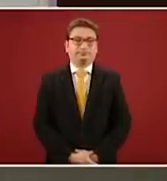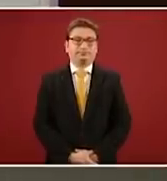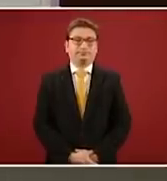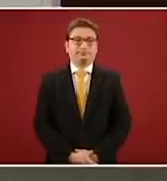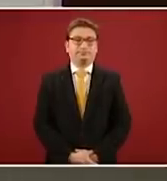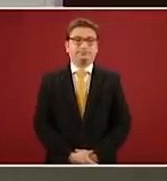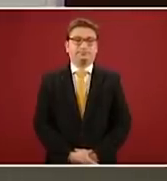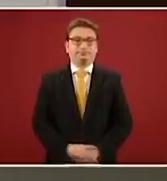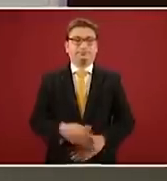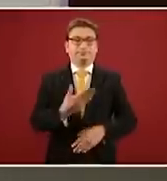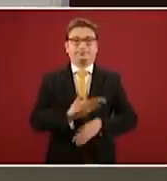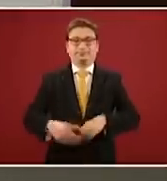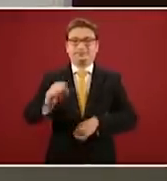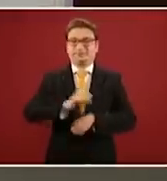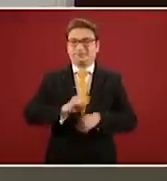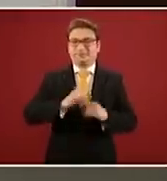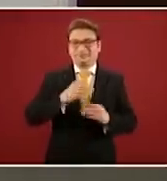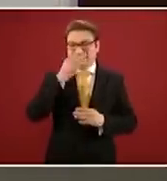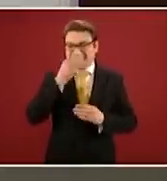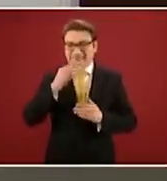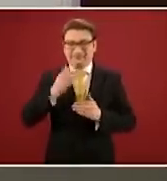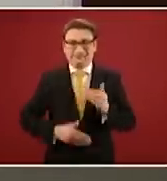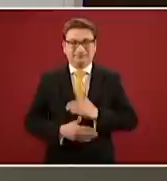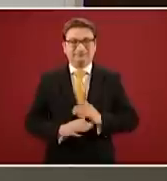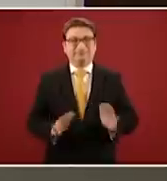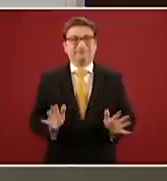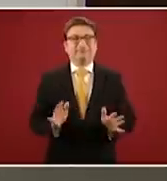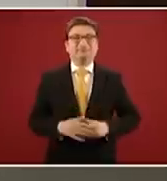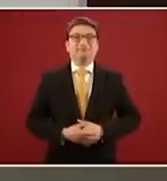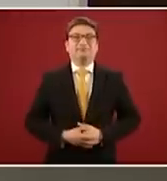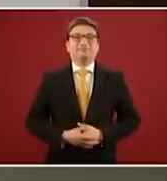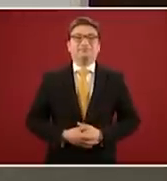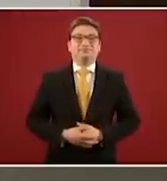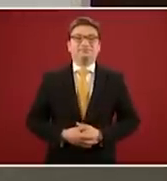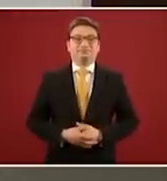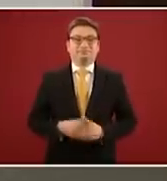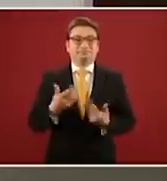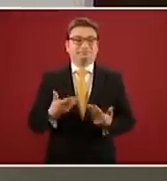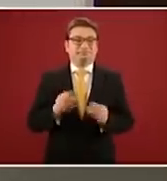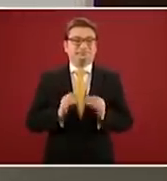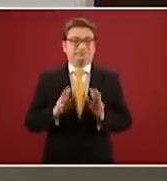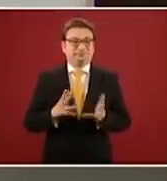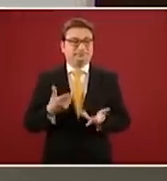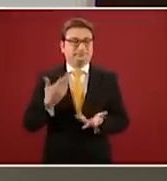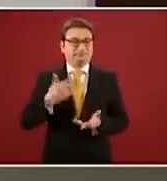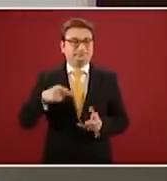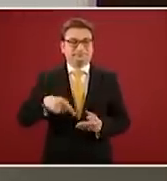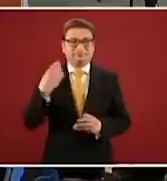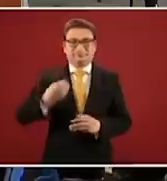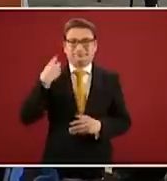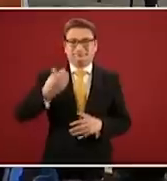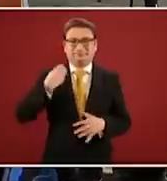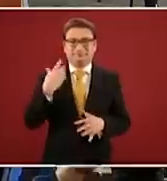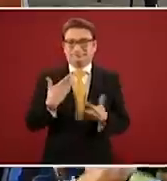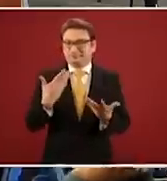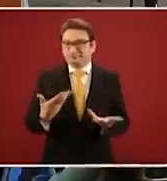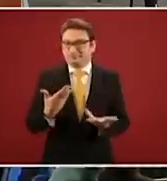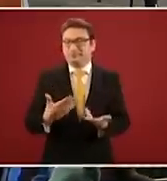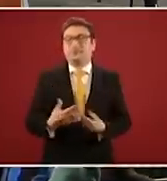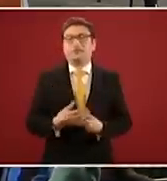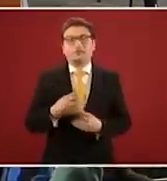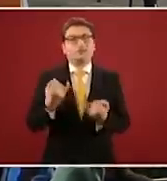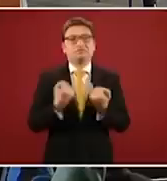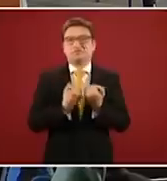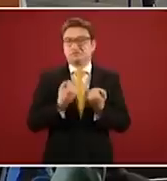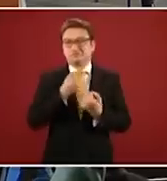Termina la semana y en el caso de las conferencias, pues